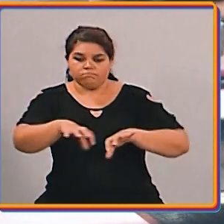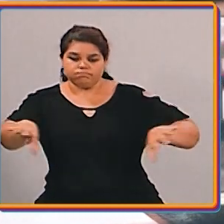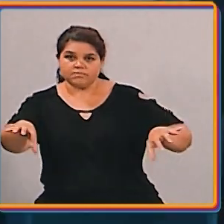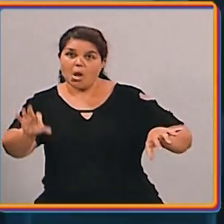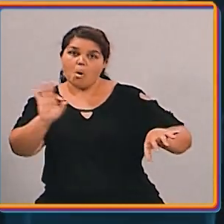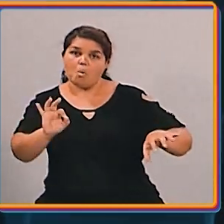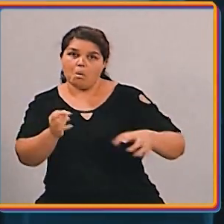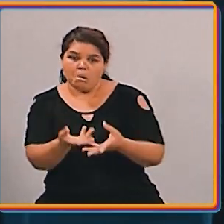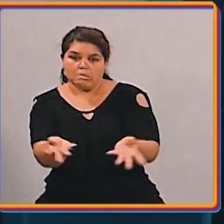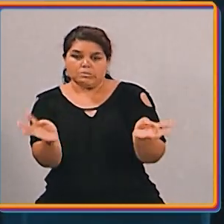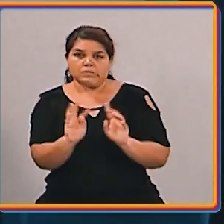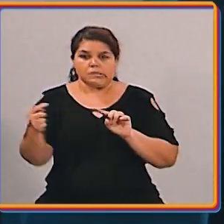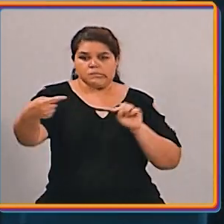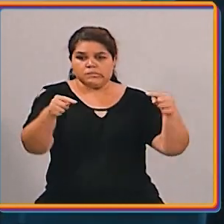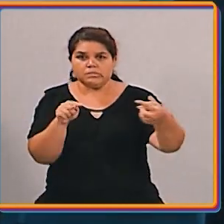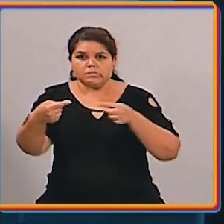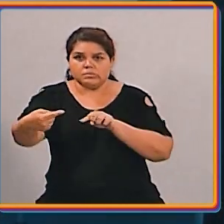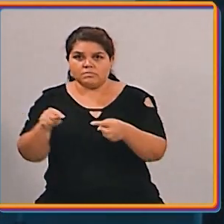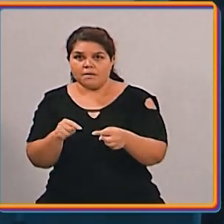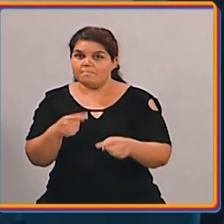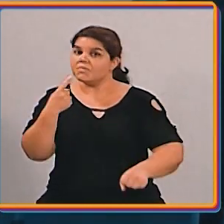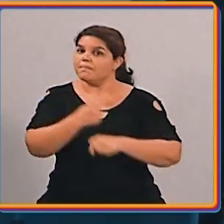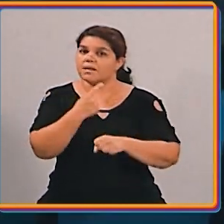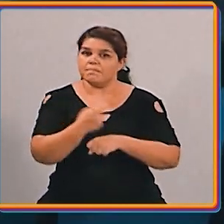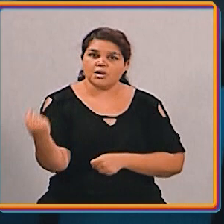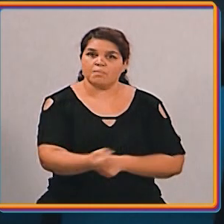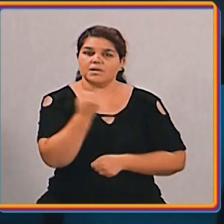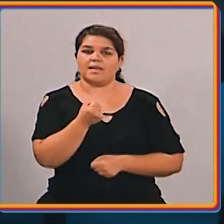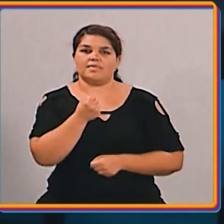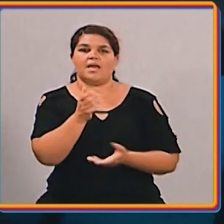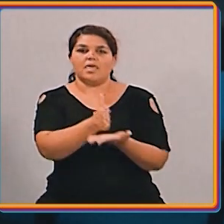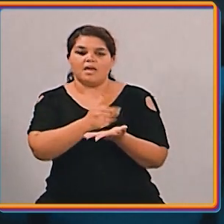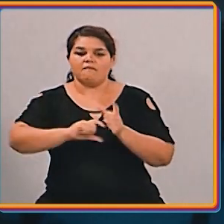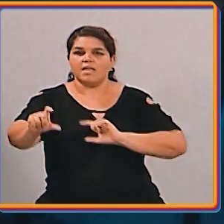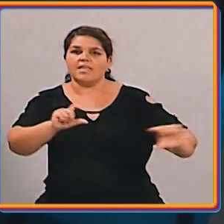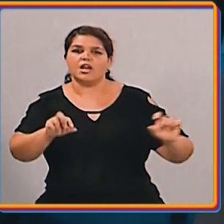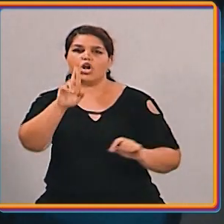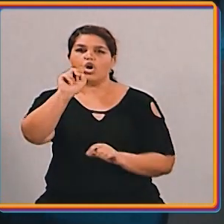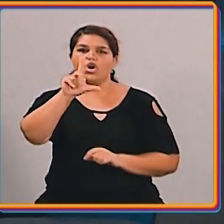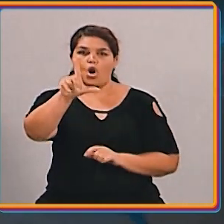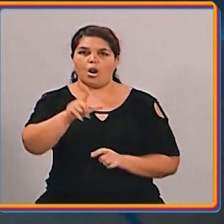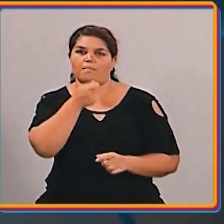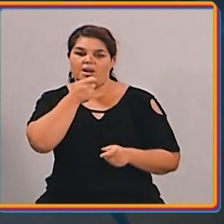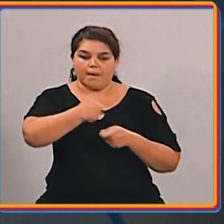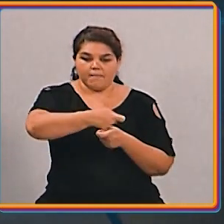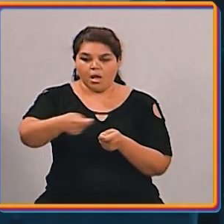grupo. Lo primero que debemos resolver es la asignación de roles, generalmente repartiendo cartas boca abajo.